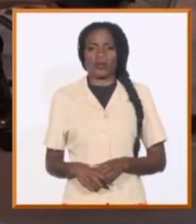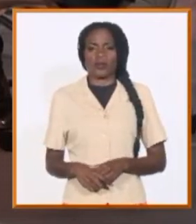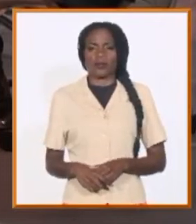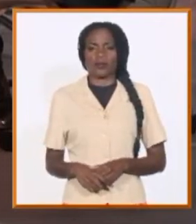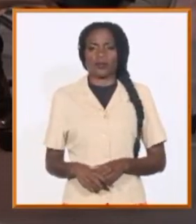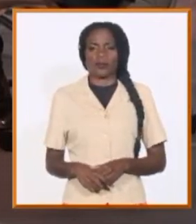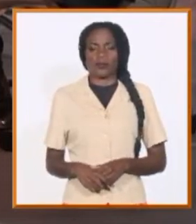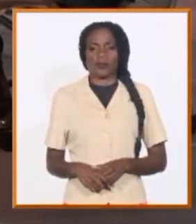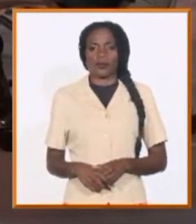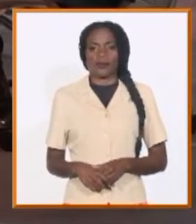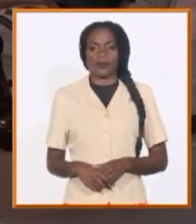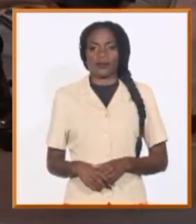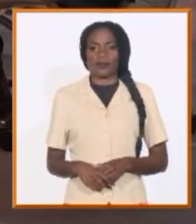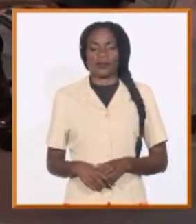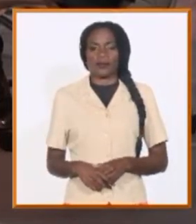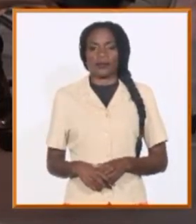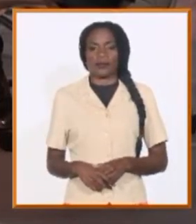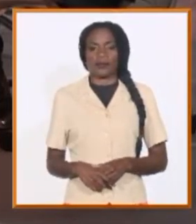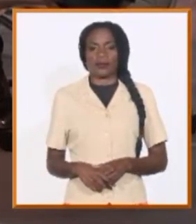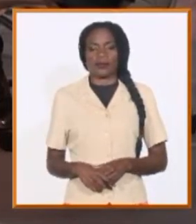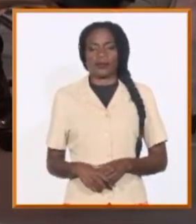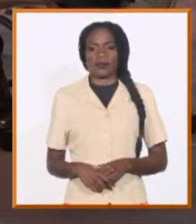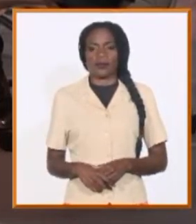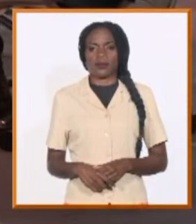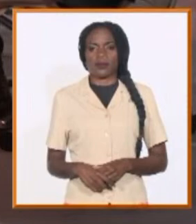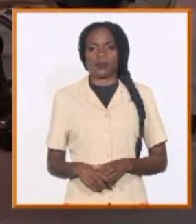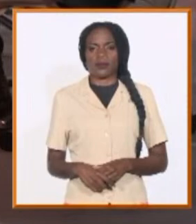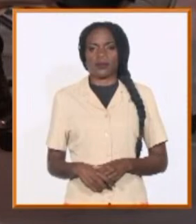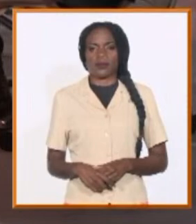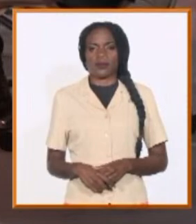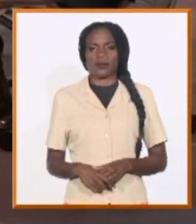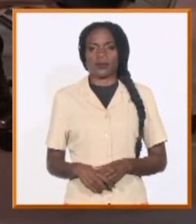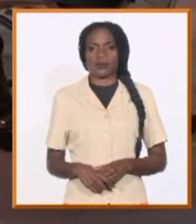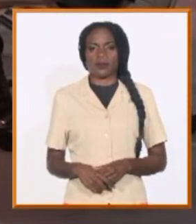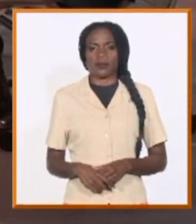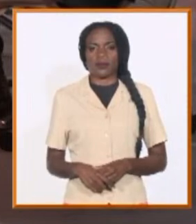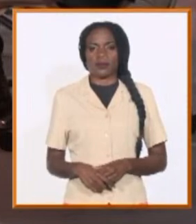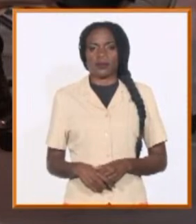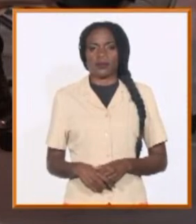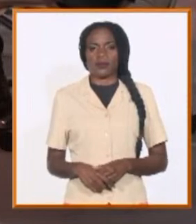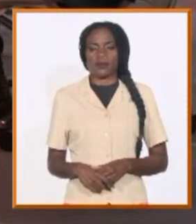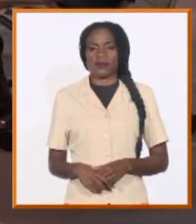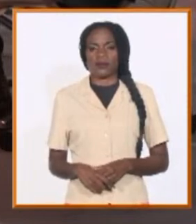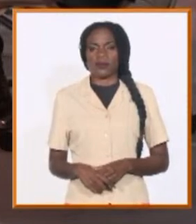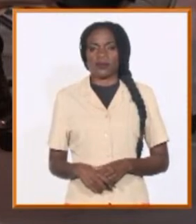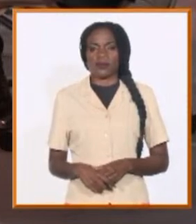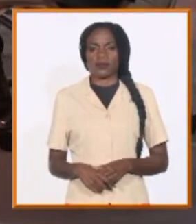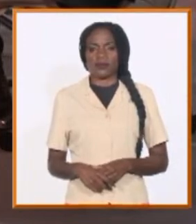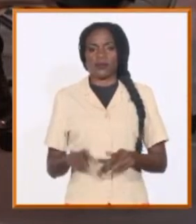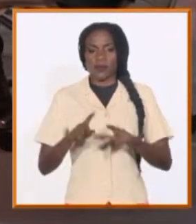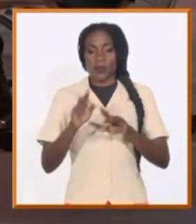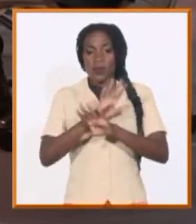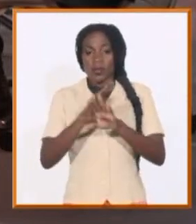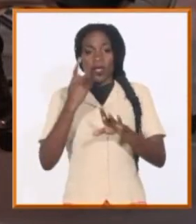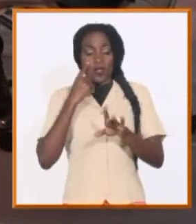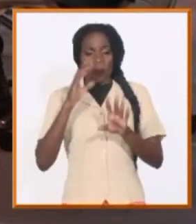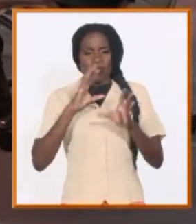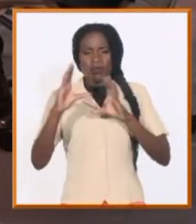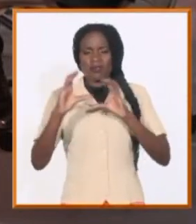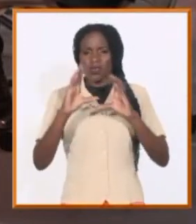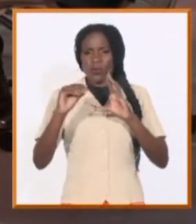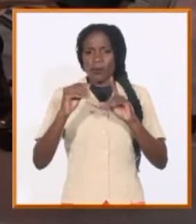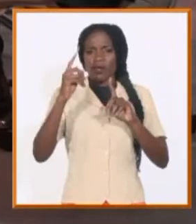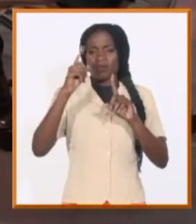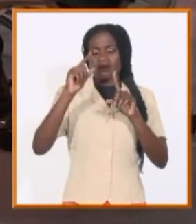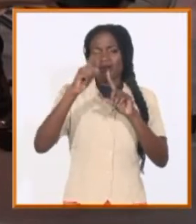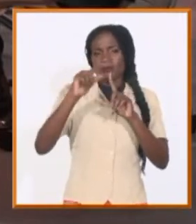intervenciones: dinámica y contexto. Voy a irme por esos caminos. ¿Por qué? porque evidentemente ya lo comentabas, el tema de los